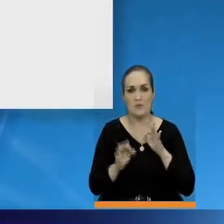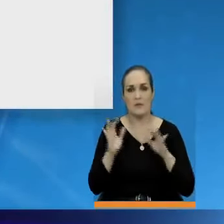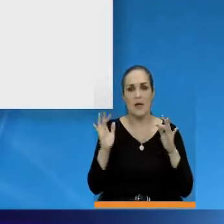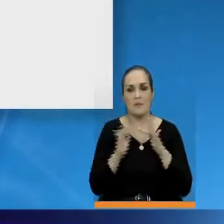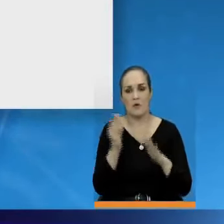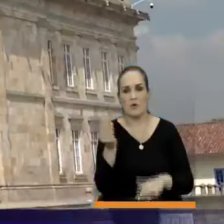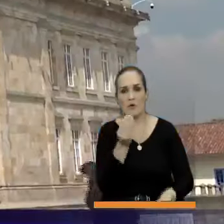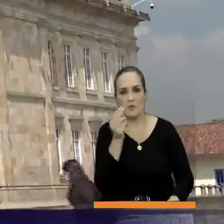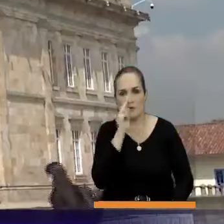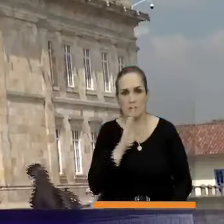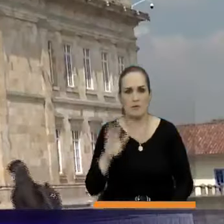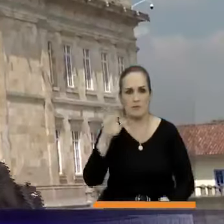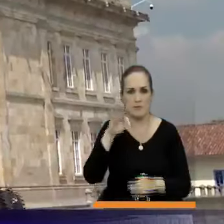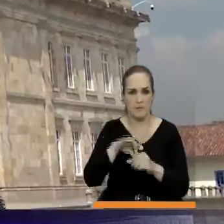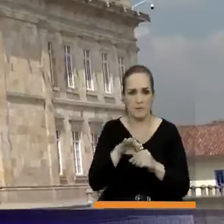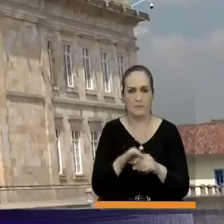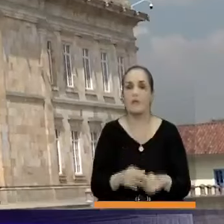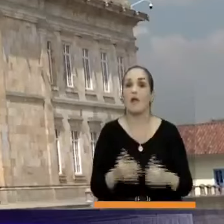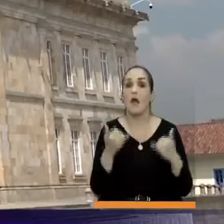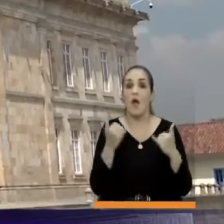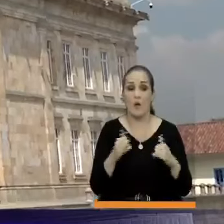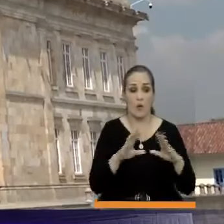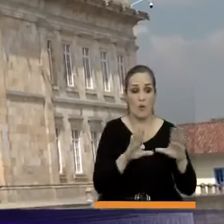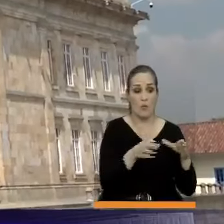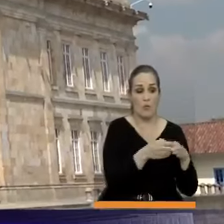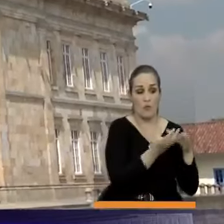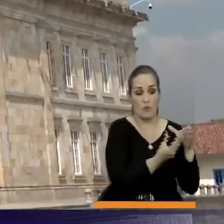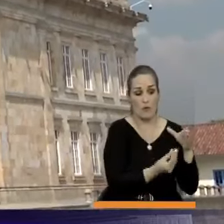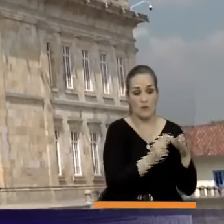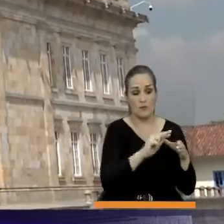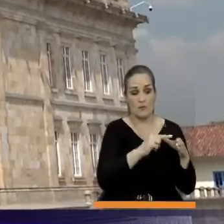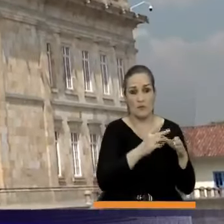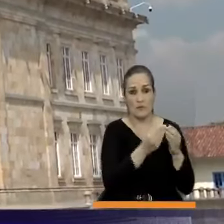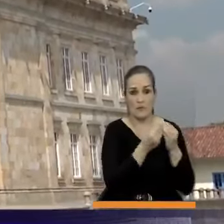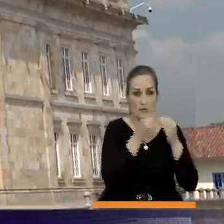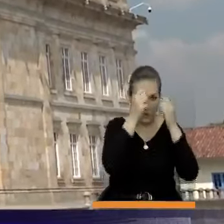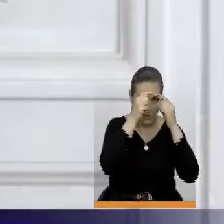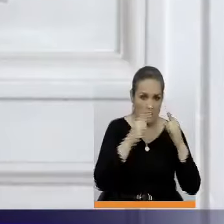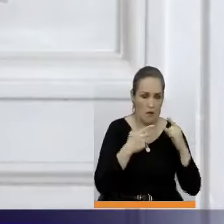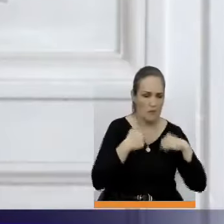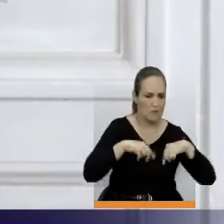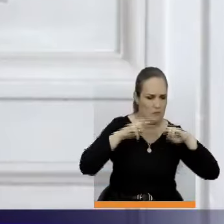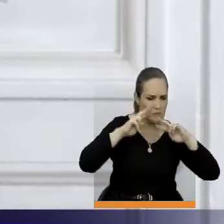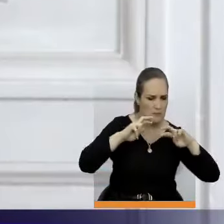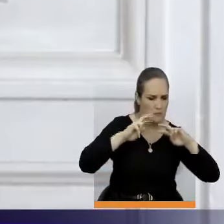Consejo Nacional Electoral. Ahora la sección segunda del Consejo de Estado entra a revisar la